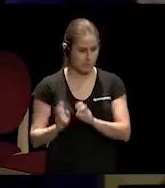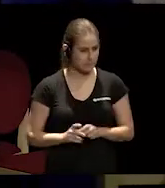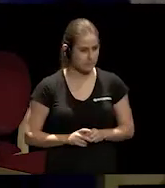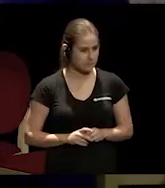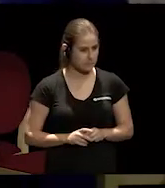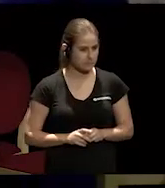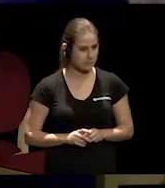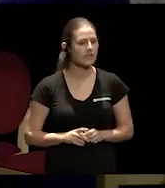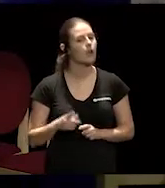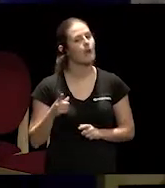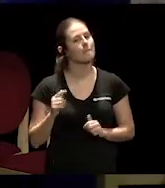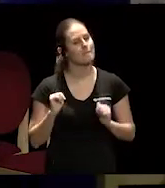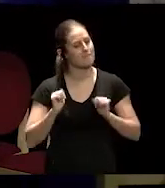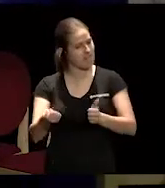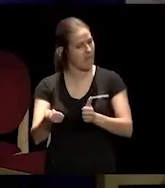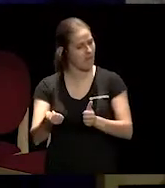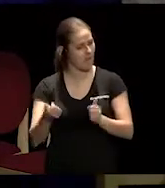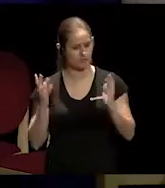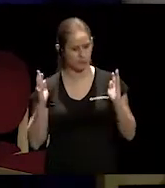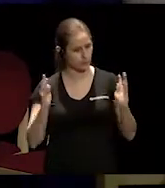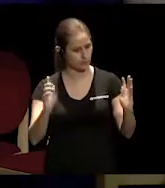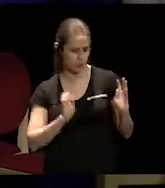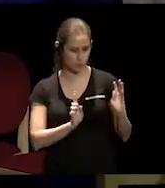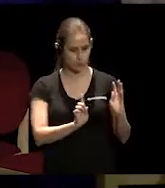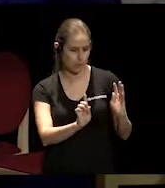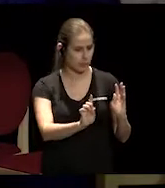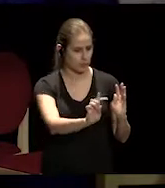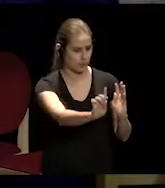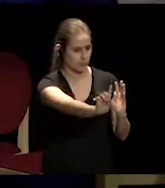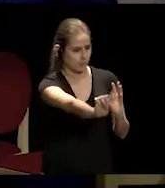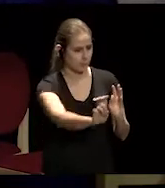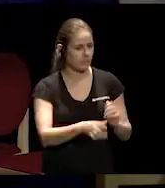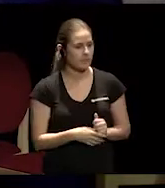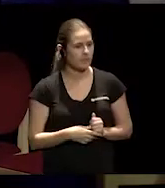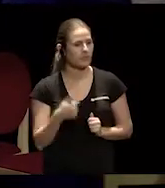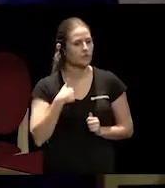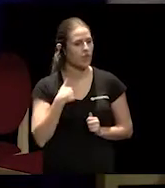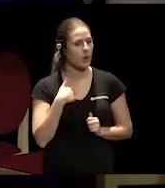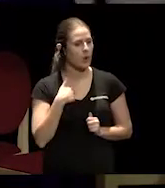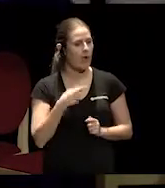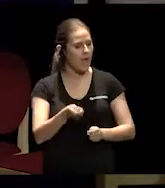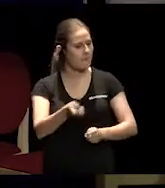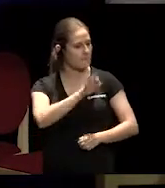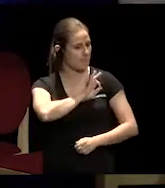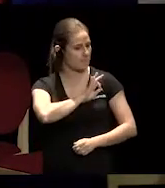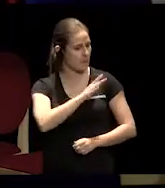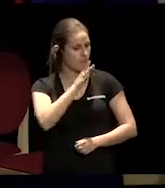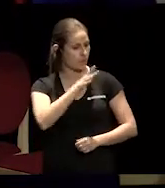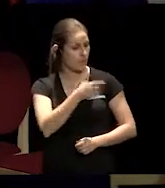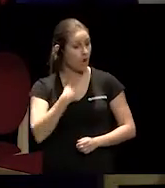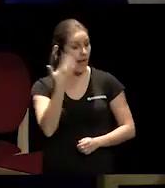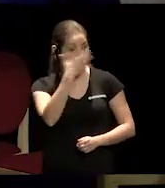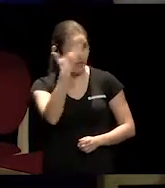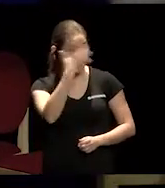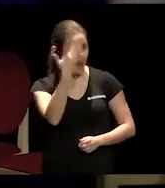estoy por desfilar. Se me otorga el mejor galardón a la mejor desfiladora del carnaval.